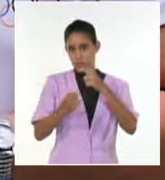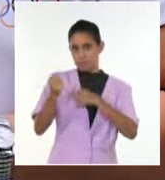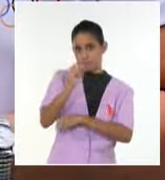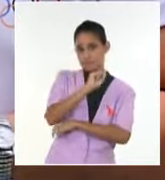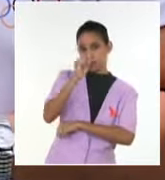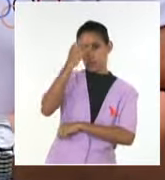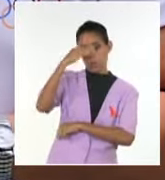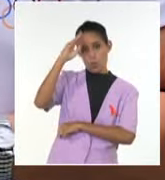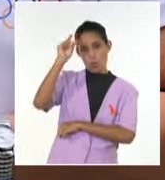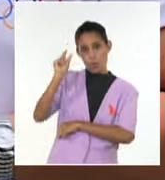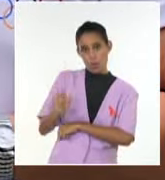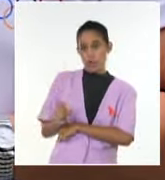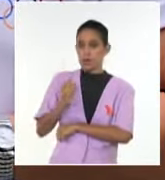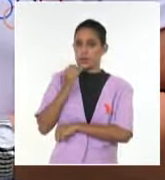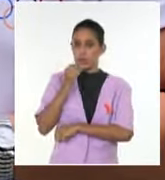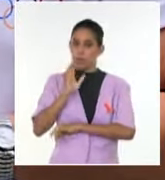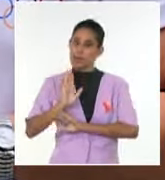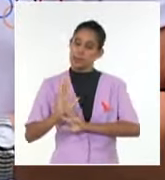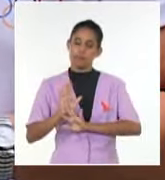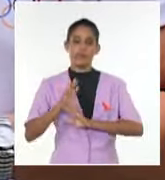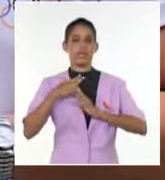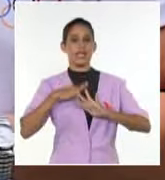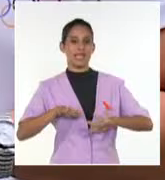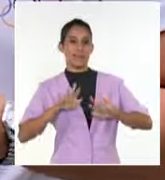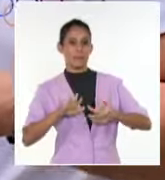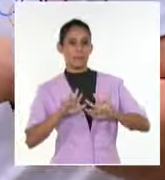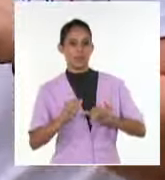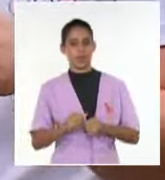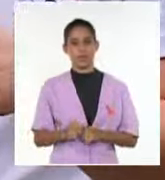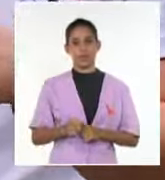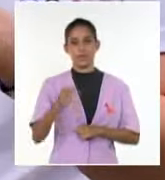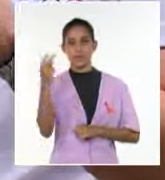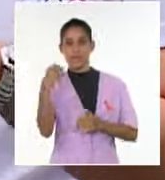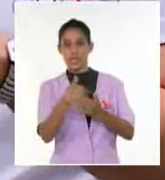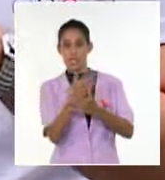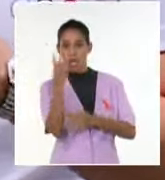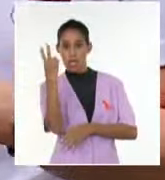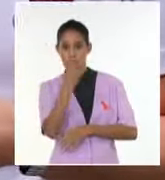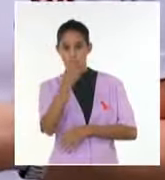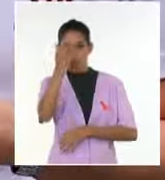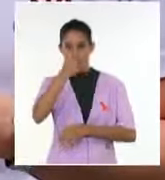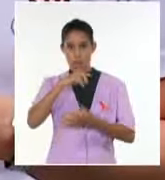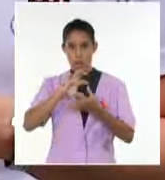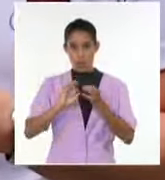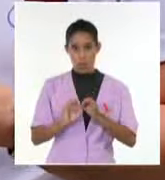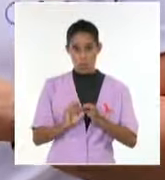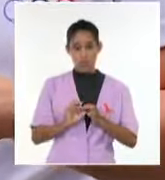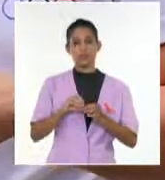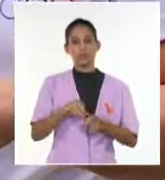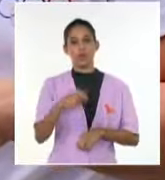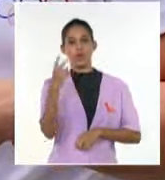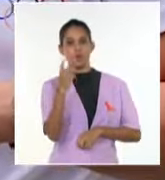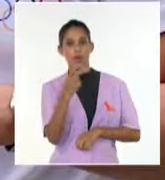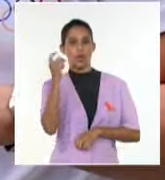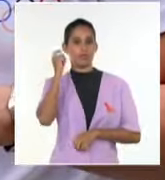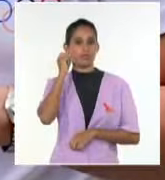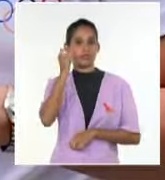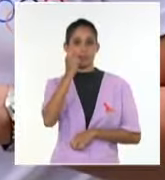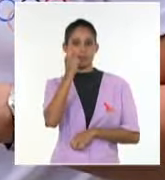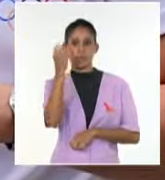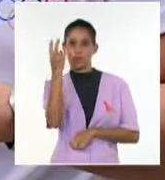Comienzan a desesperarse, pero bueno, 2 de agosto. Que compite Idalis y Andy Granda. Correcto, pero esto reafirma criterio de